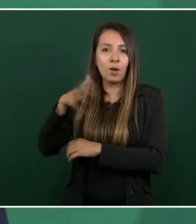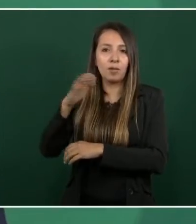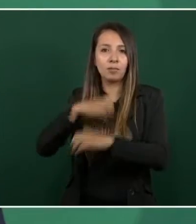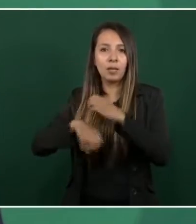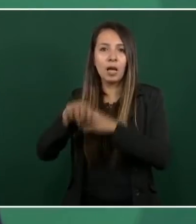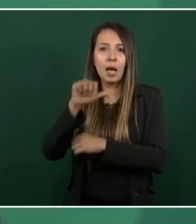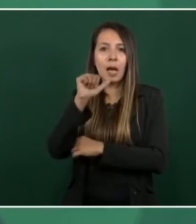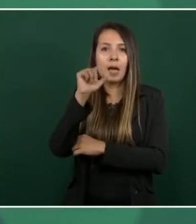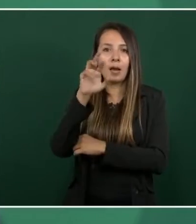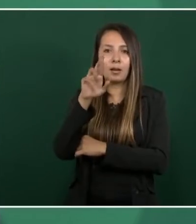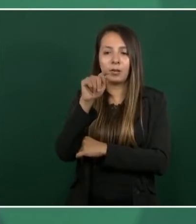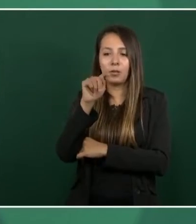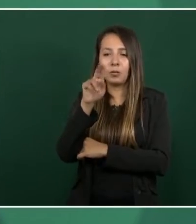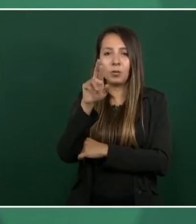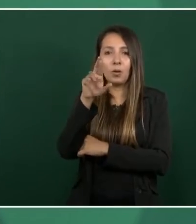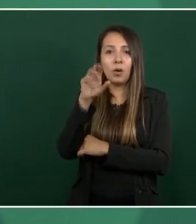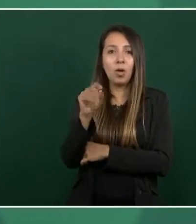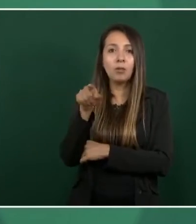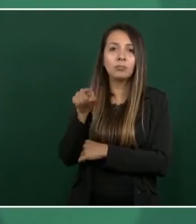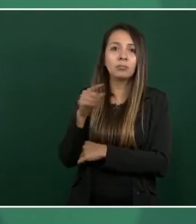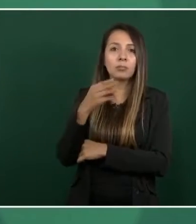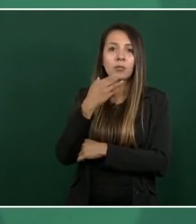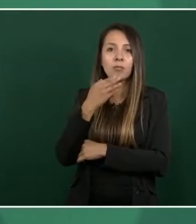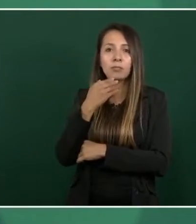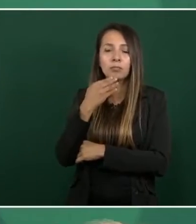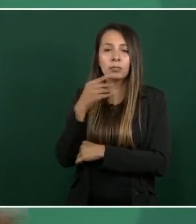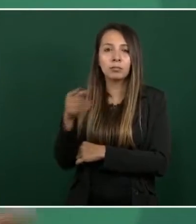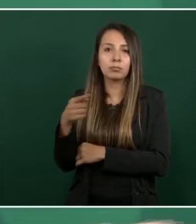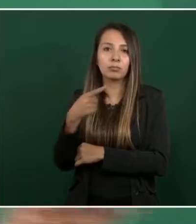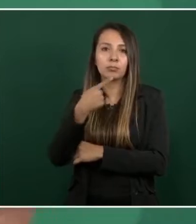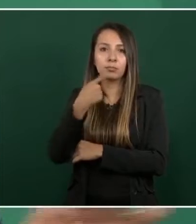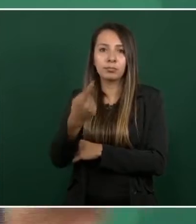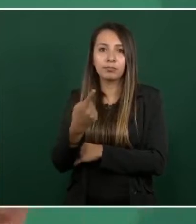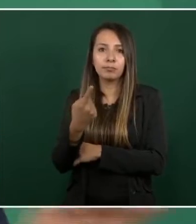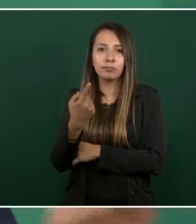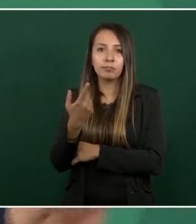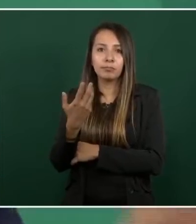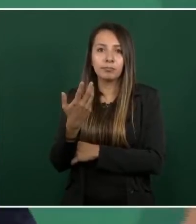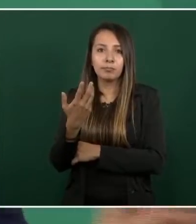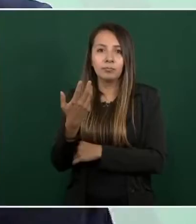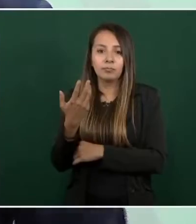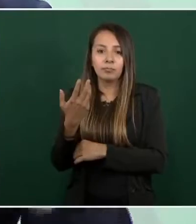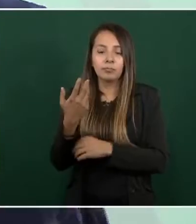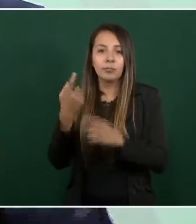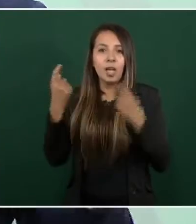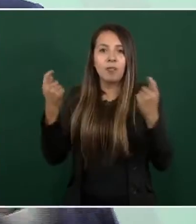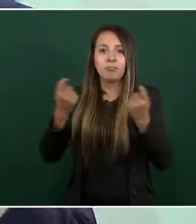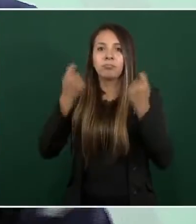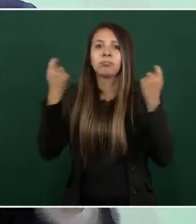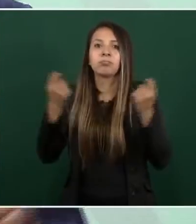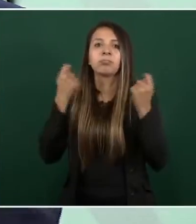Arturo Sarucán, que celebraba que ahora sí nos iban